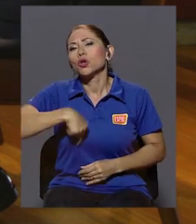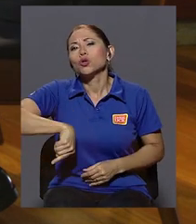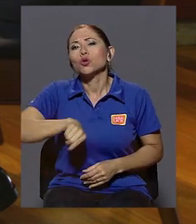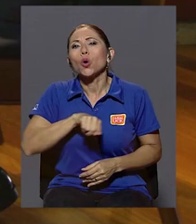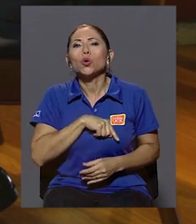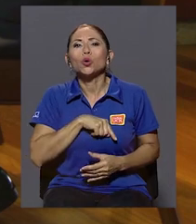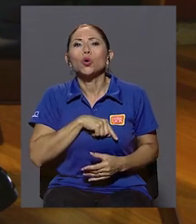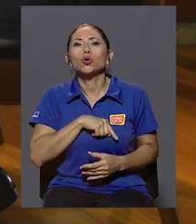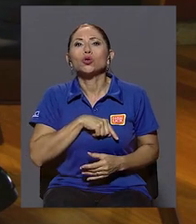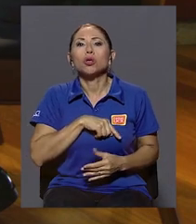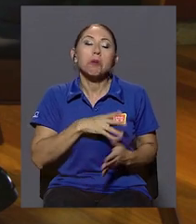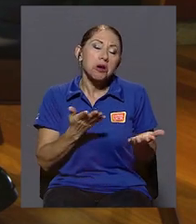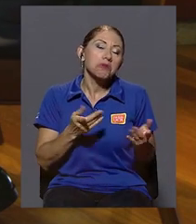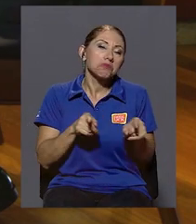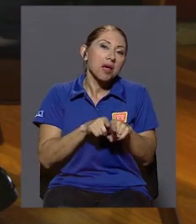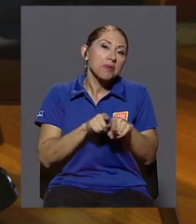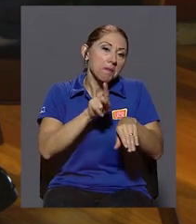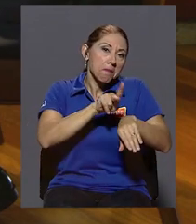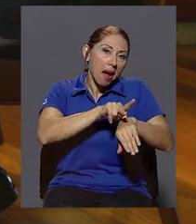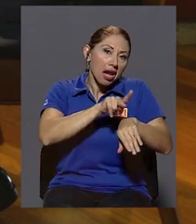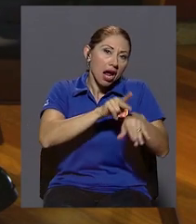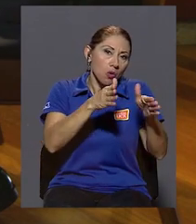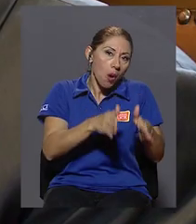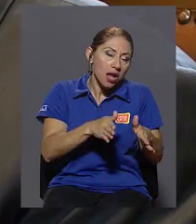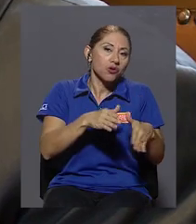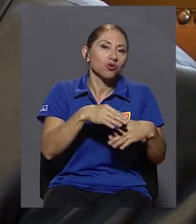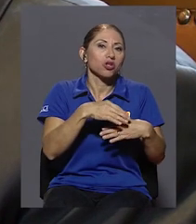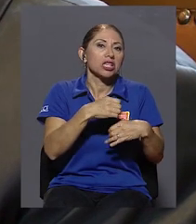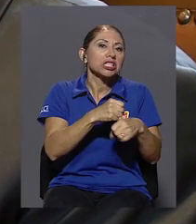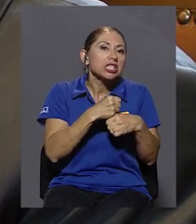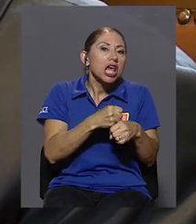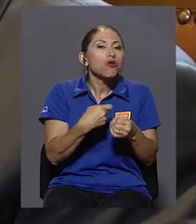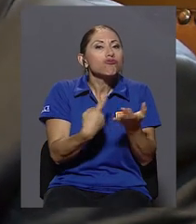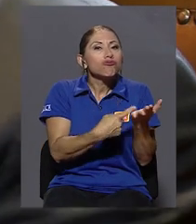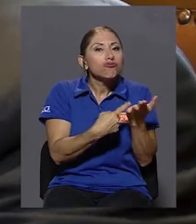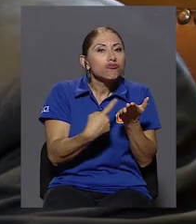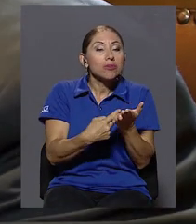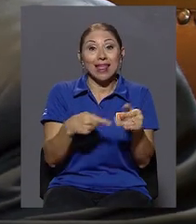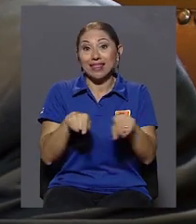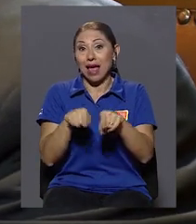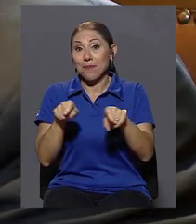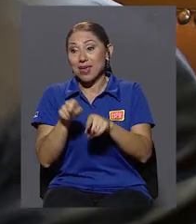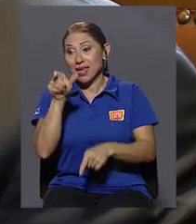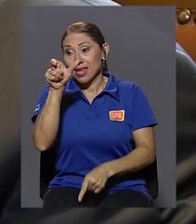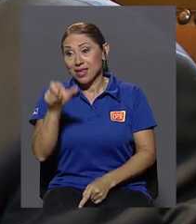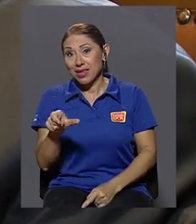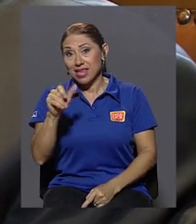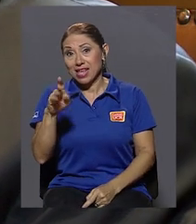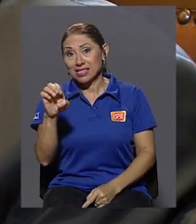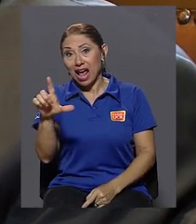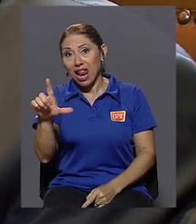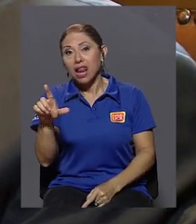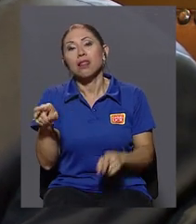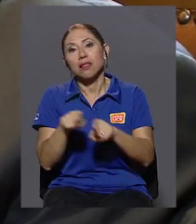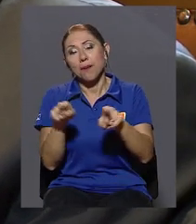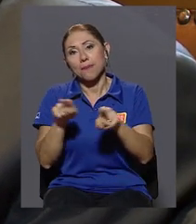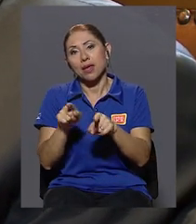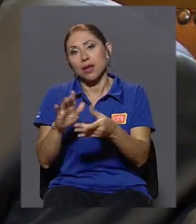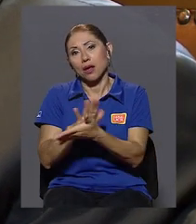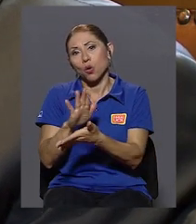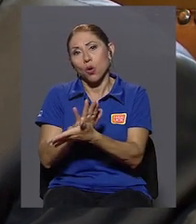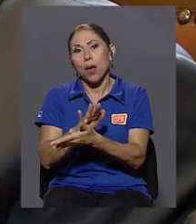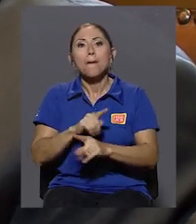pocas organizaciones, los paraguayos hicieron alguna reflexión, el propio IESAL que encargó también documentos,